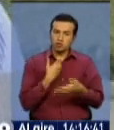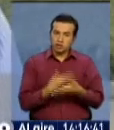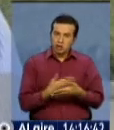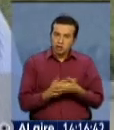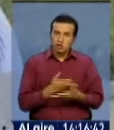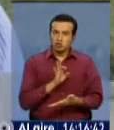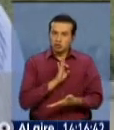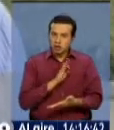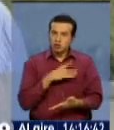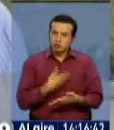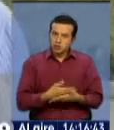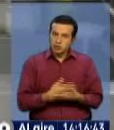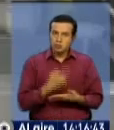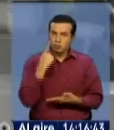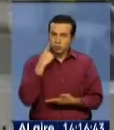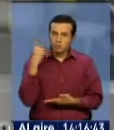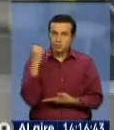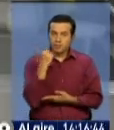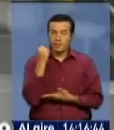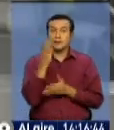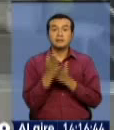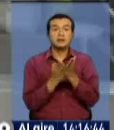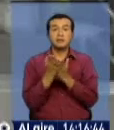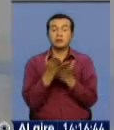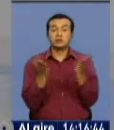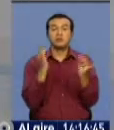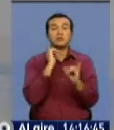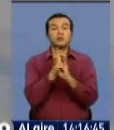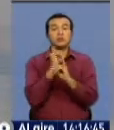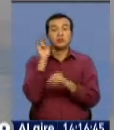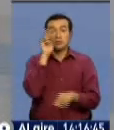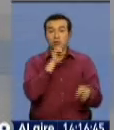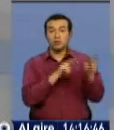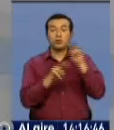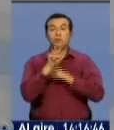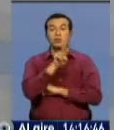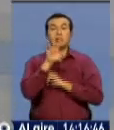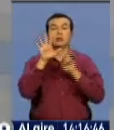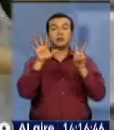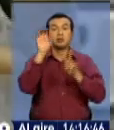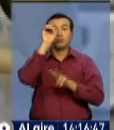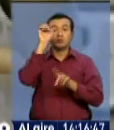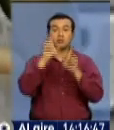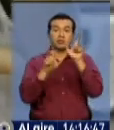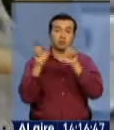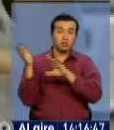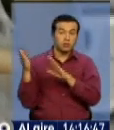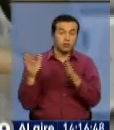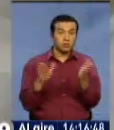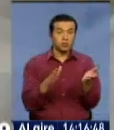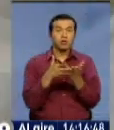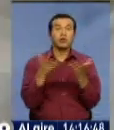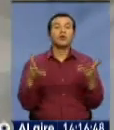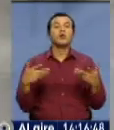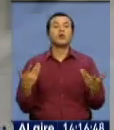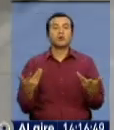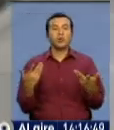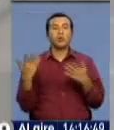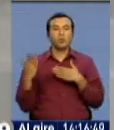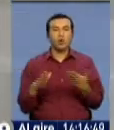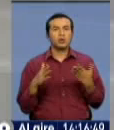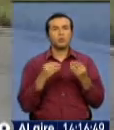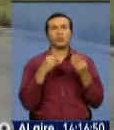la determinación final de los casos. Los servicios de esta institución determinan que el 27% de fallecimientos investigados corresponden a